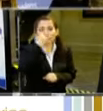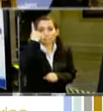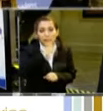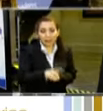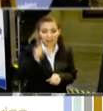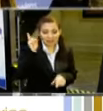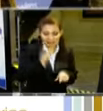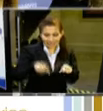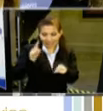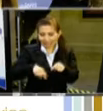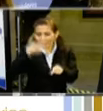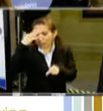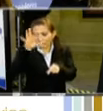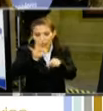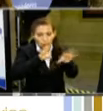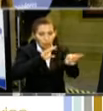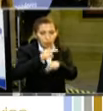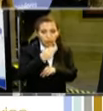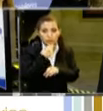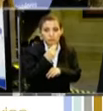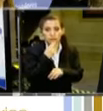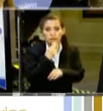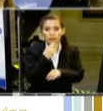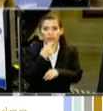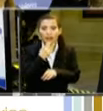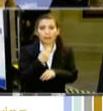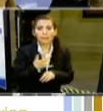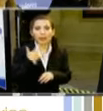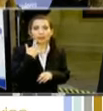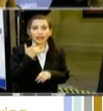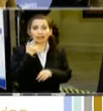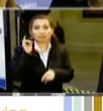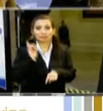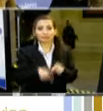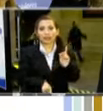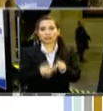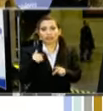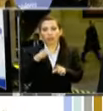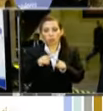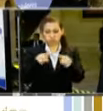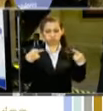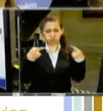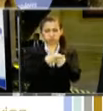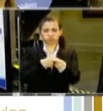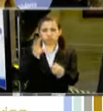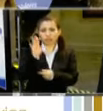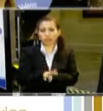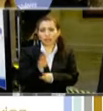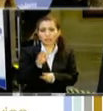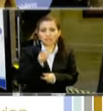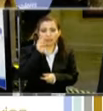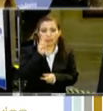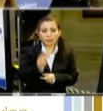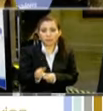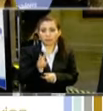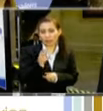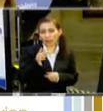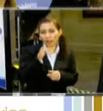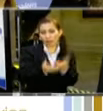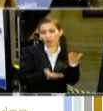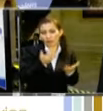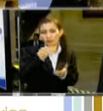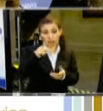discriminar, saber cómo utilizarlo, tratar de eliminar las contradicciones que aparentemente se pudieran dar en algún momento, pero